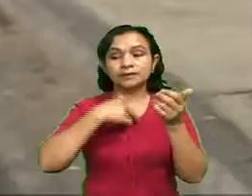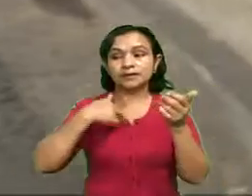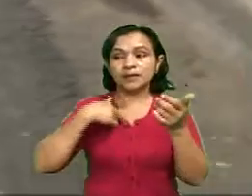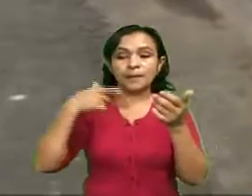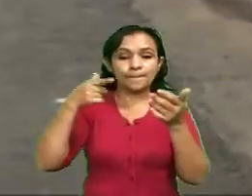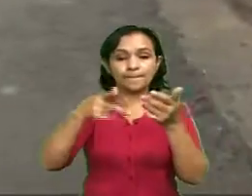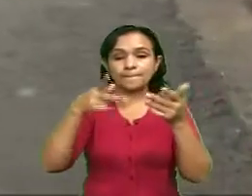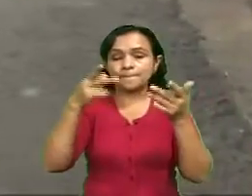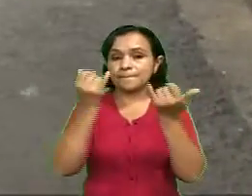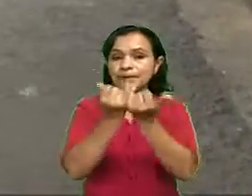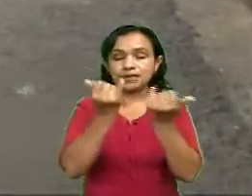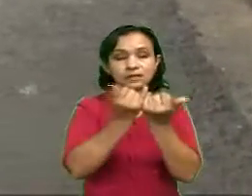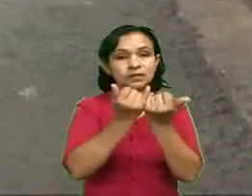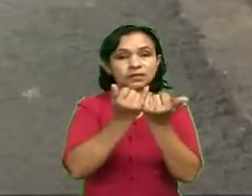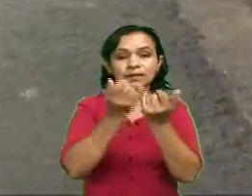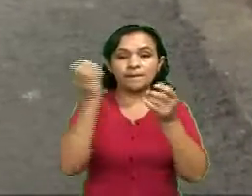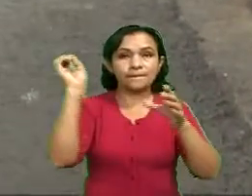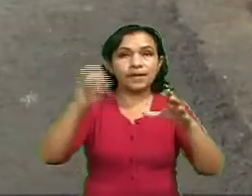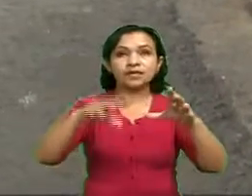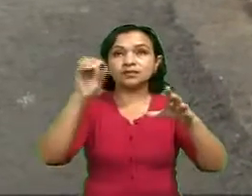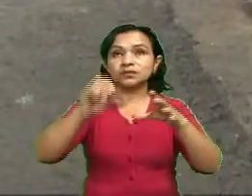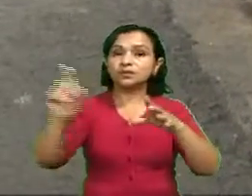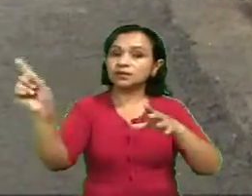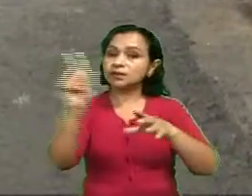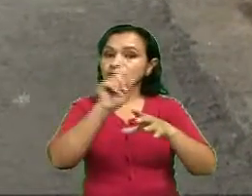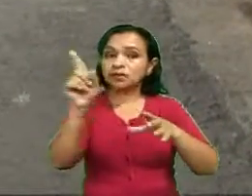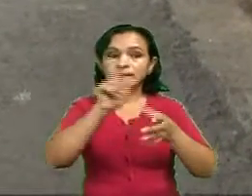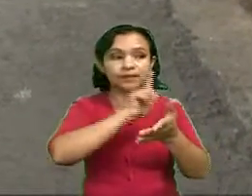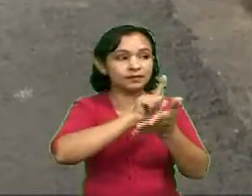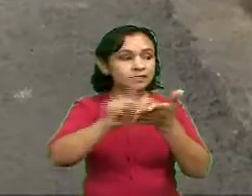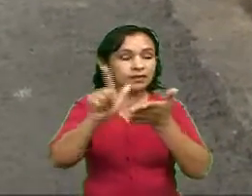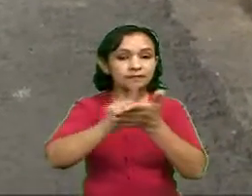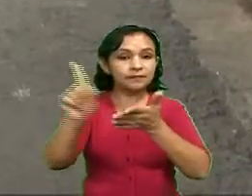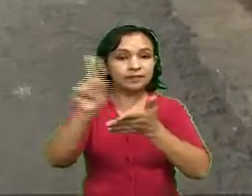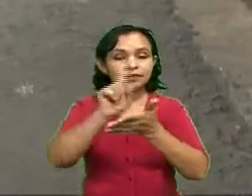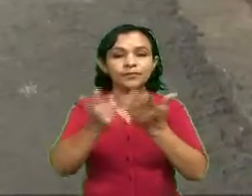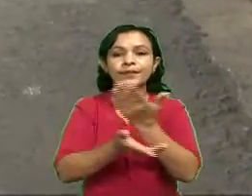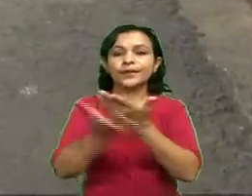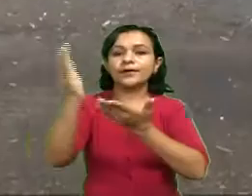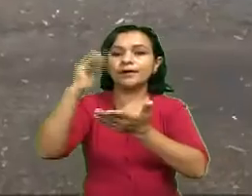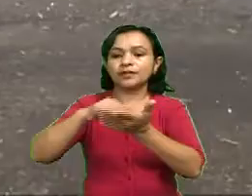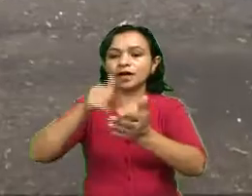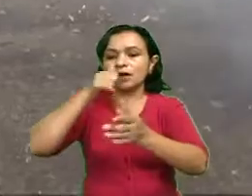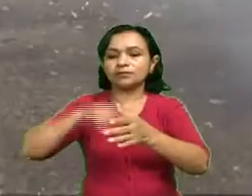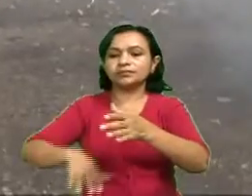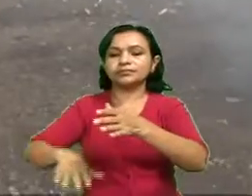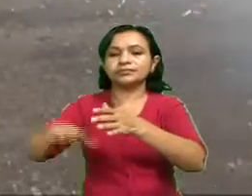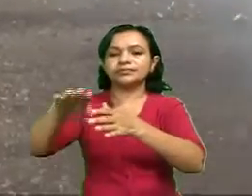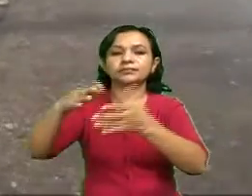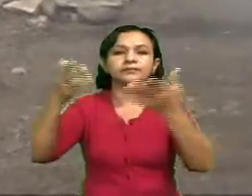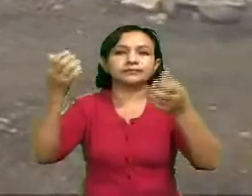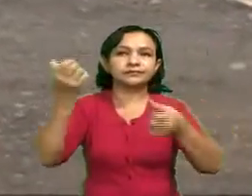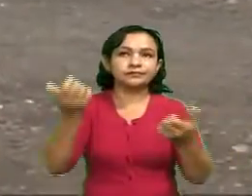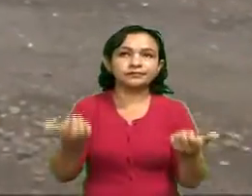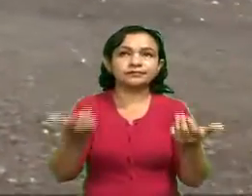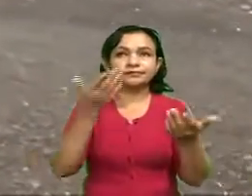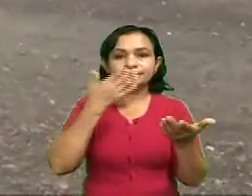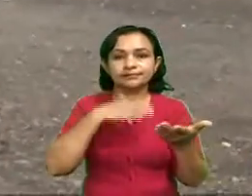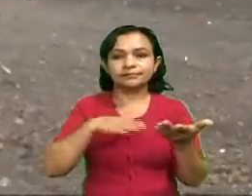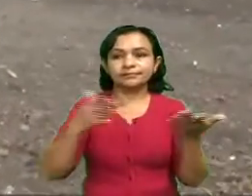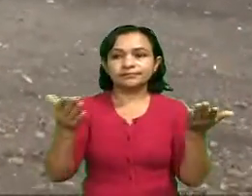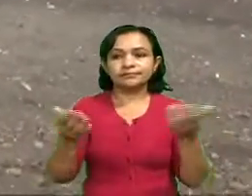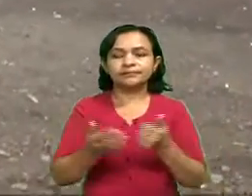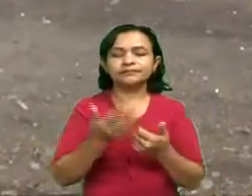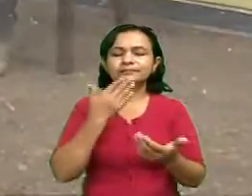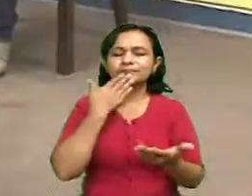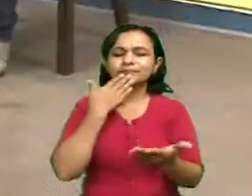siga botando basura, que es lo más importante. Porque de nada sirve limpiarlo, porque después se vuelve a llenar y es un trabajo en vano. Así es. Okay.